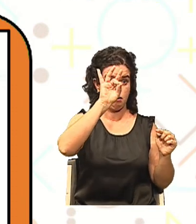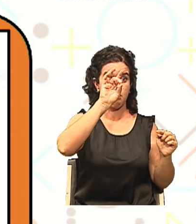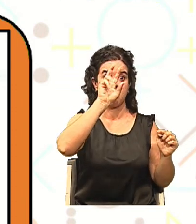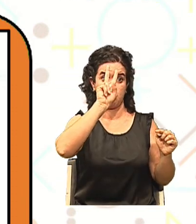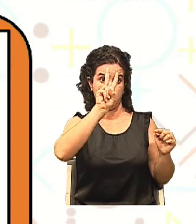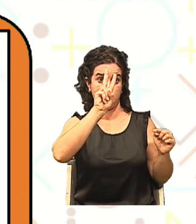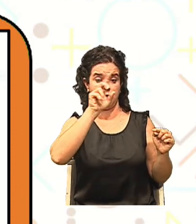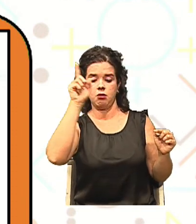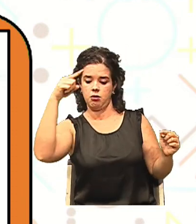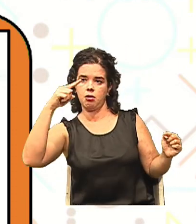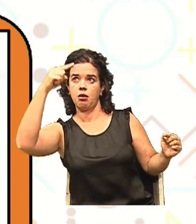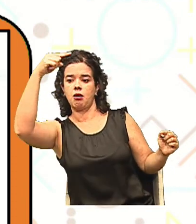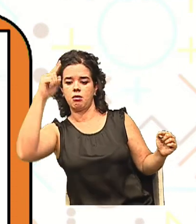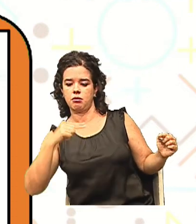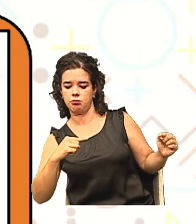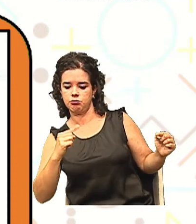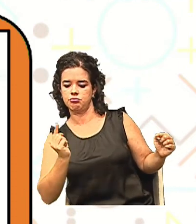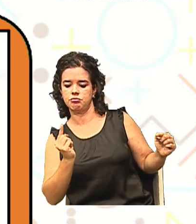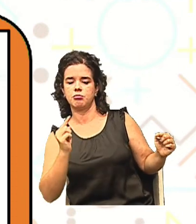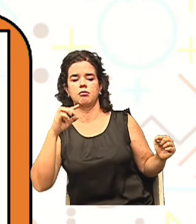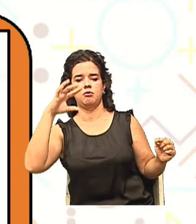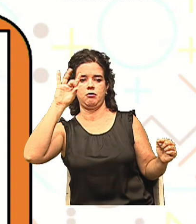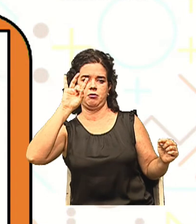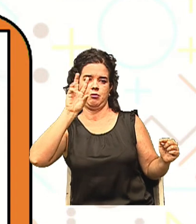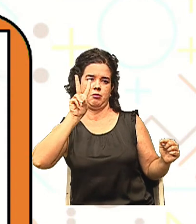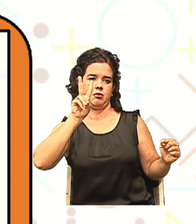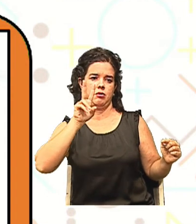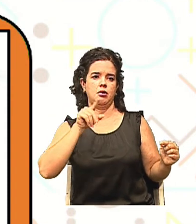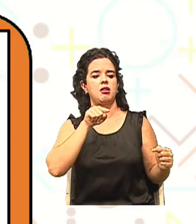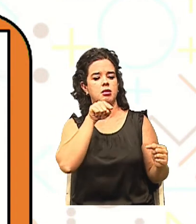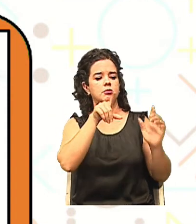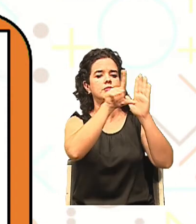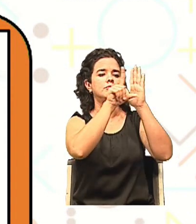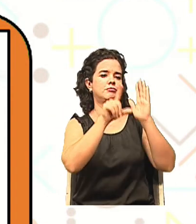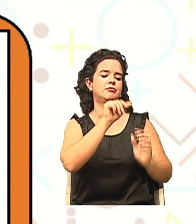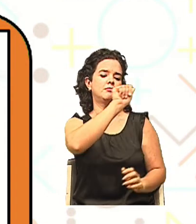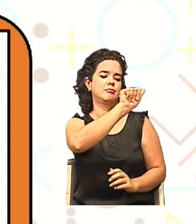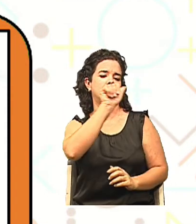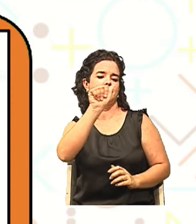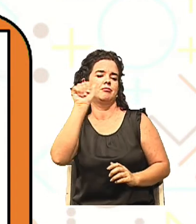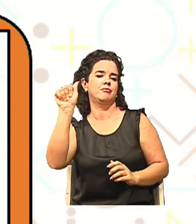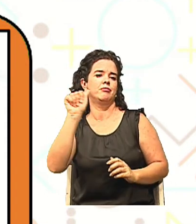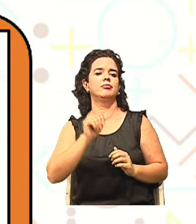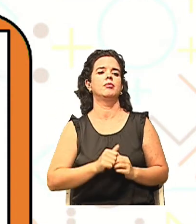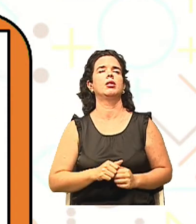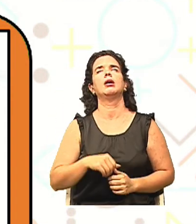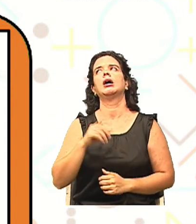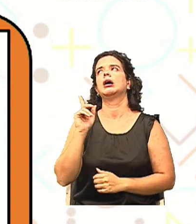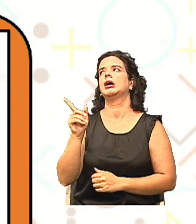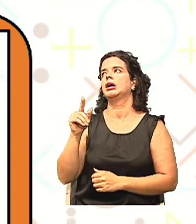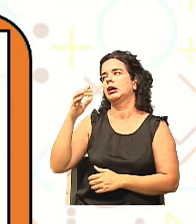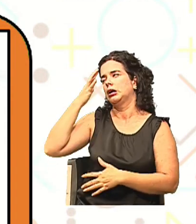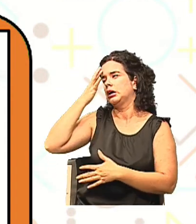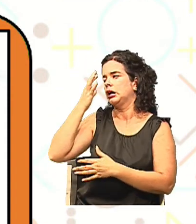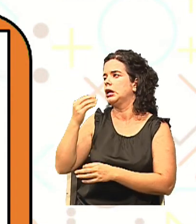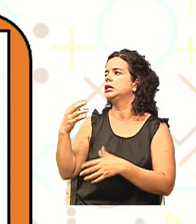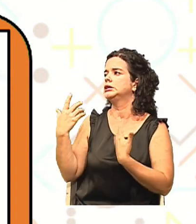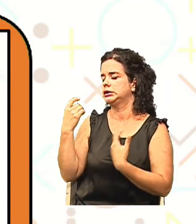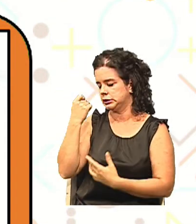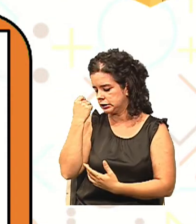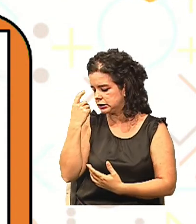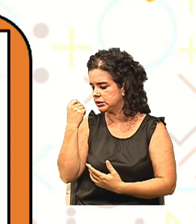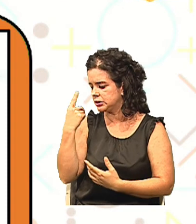ángulo. Ah, ok. Entonces, creo que ya entendí. En